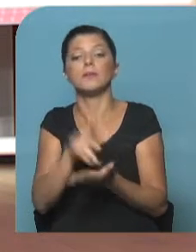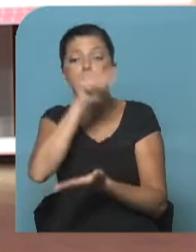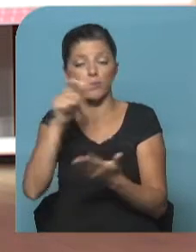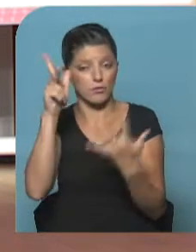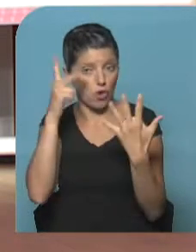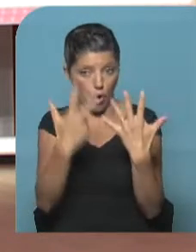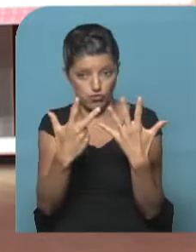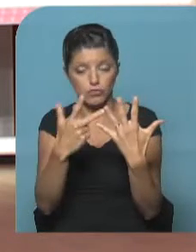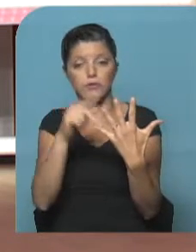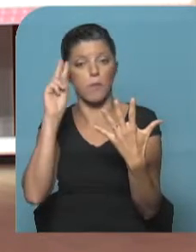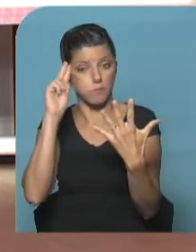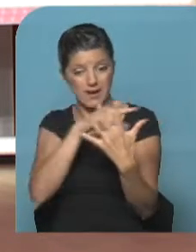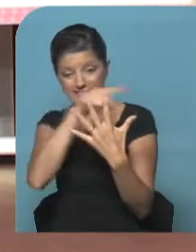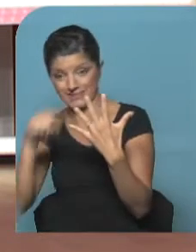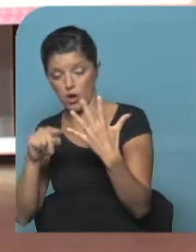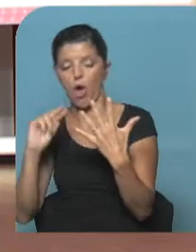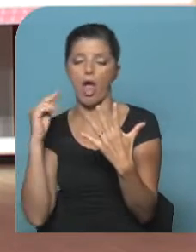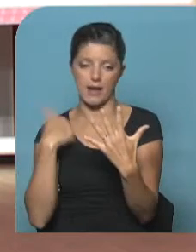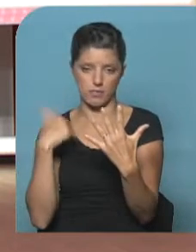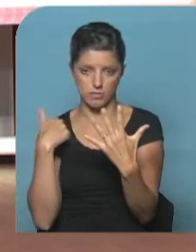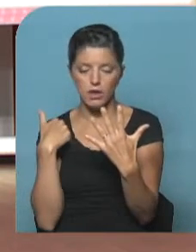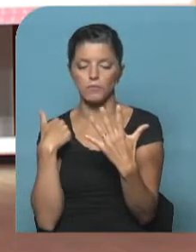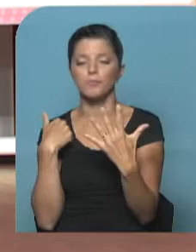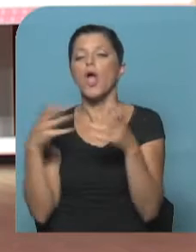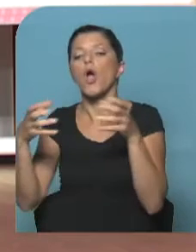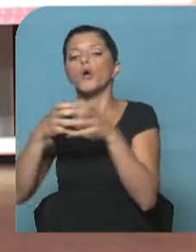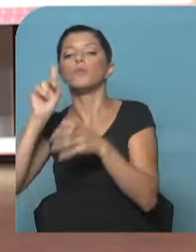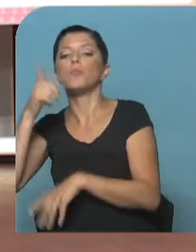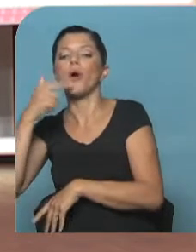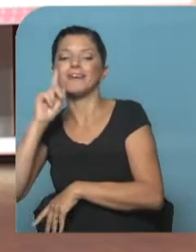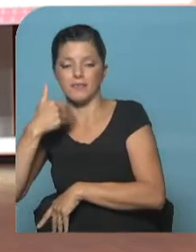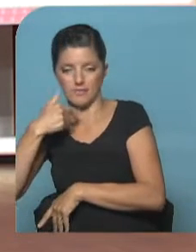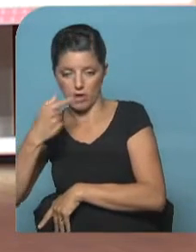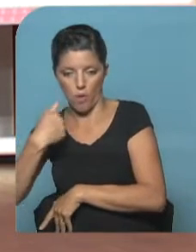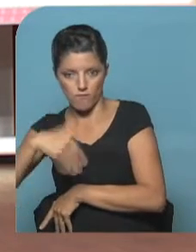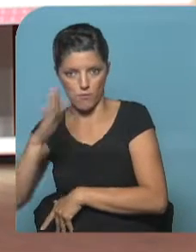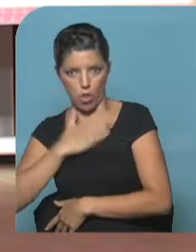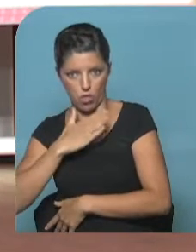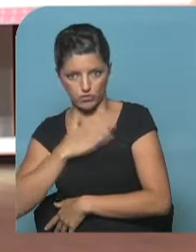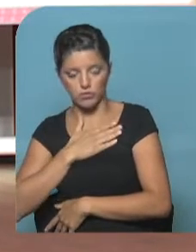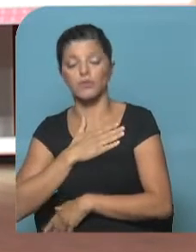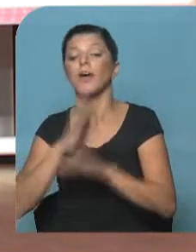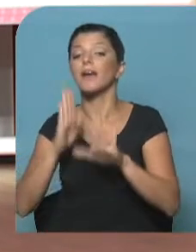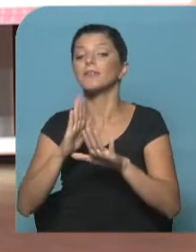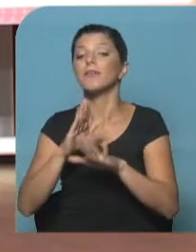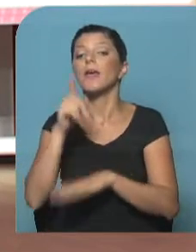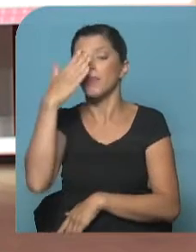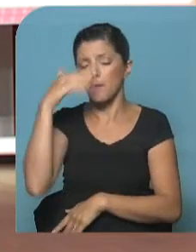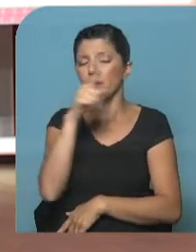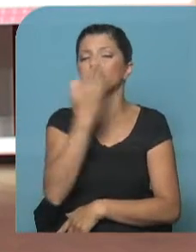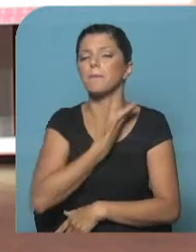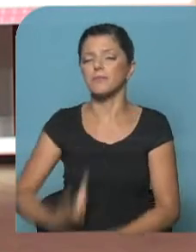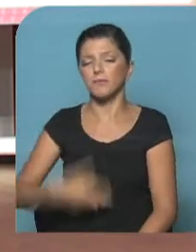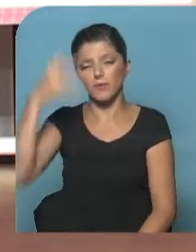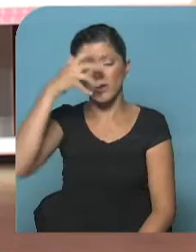5 argentinos. Estado Islámico se adjudicó el atentado. Los ataques fueron confirmados por el presidente Donald Trump en su cuenta de Twitter. Sin